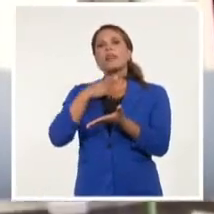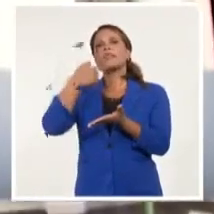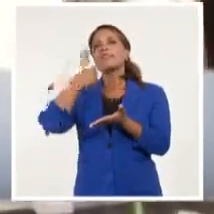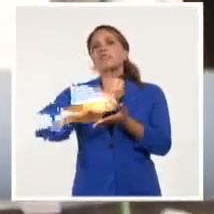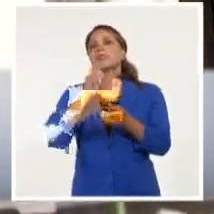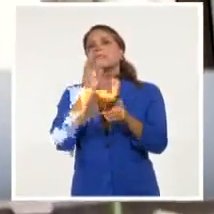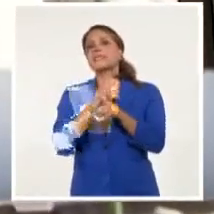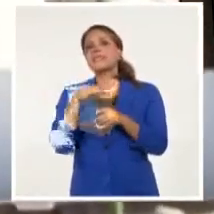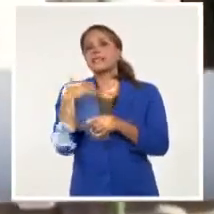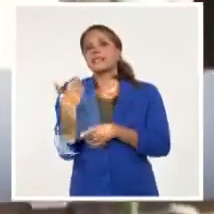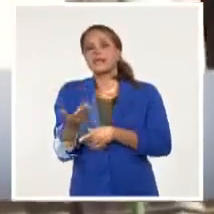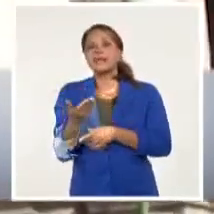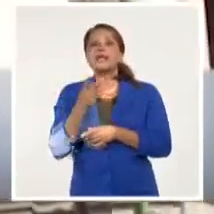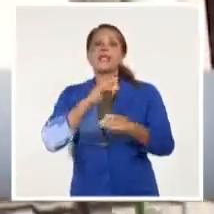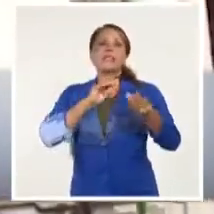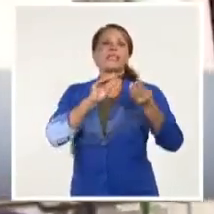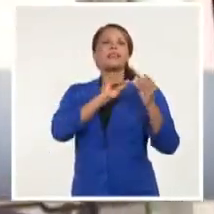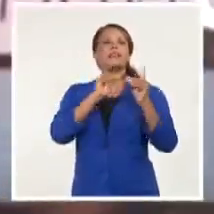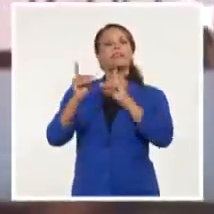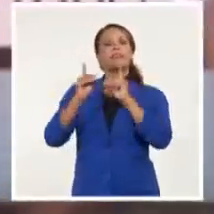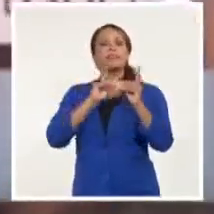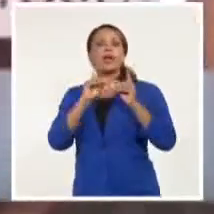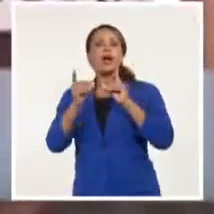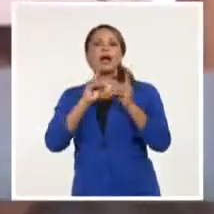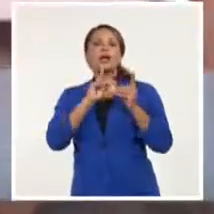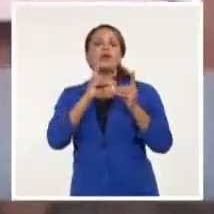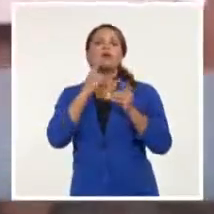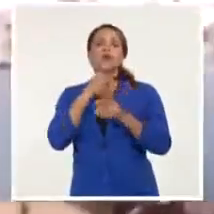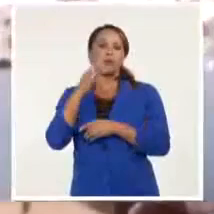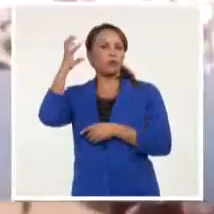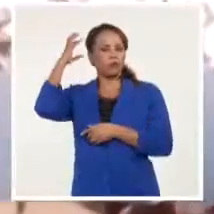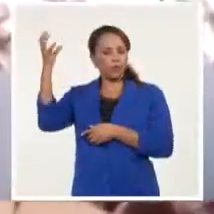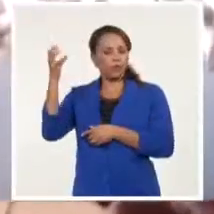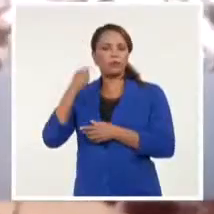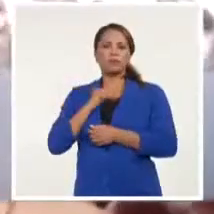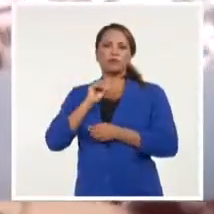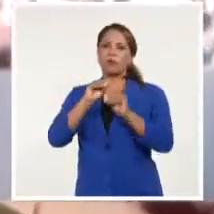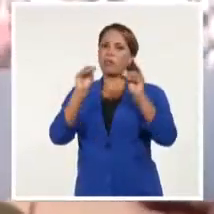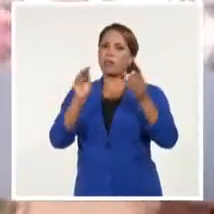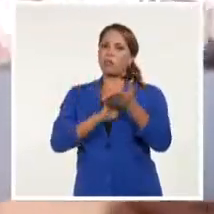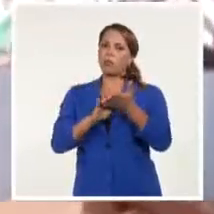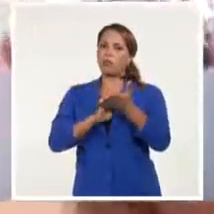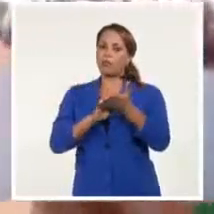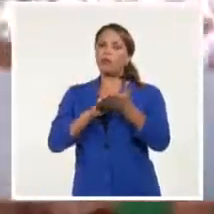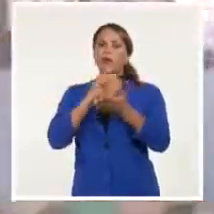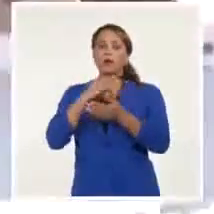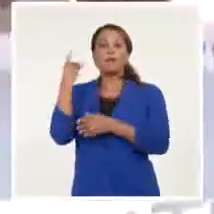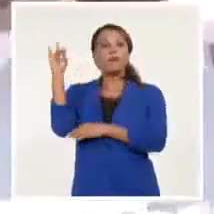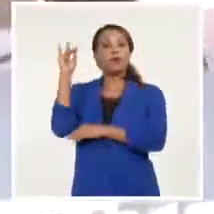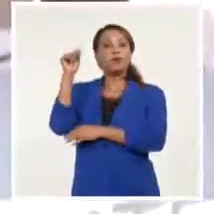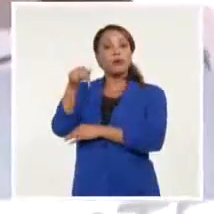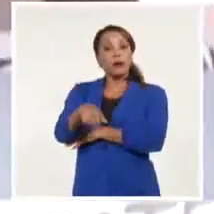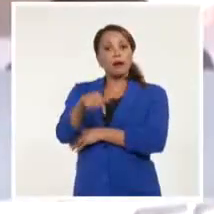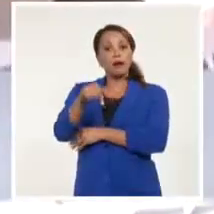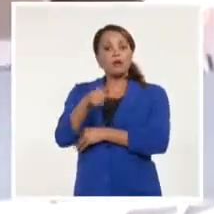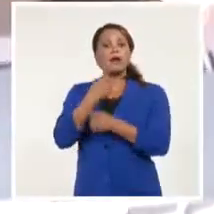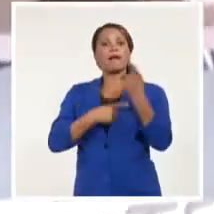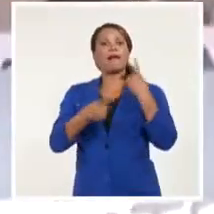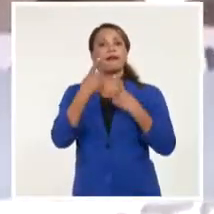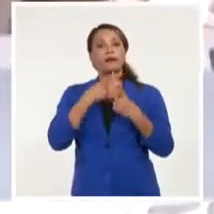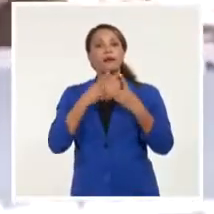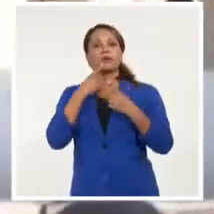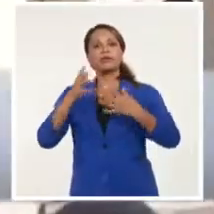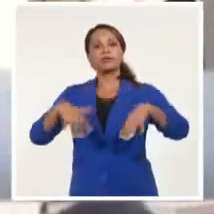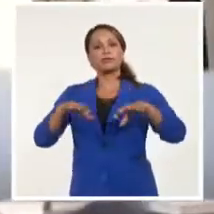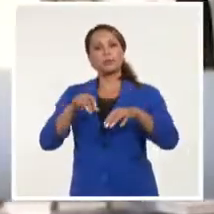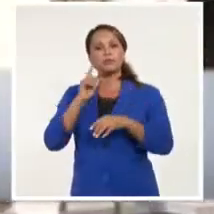decisiones a partir del diálogo que se dé con nuestro gobierno, ¿no? Han sido convocados ya para eso. Bolivia en este momento, a pesar de la